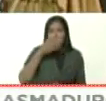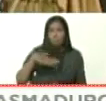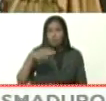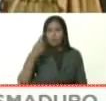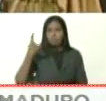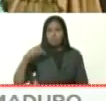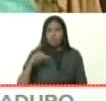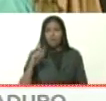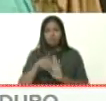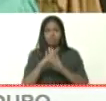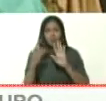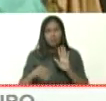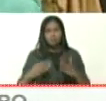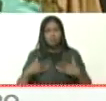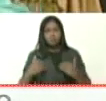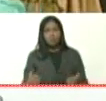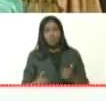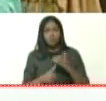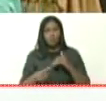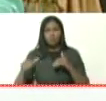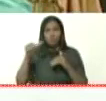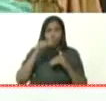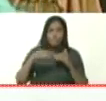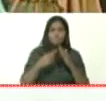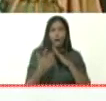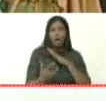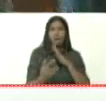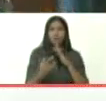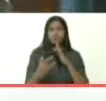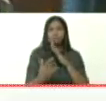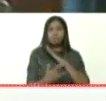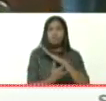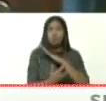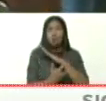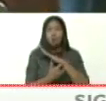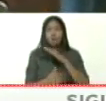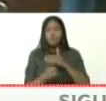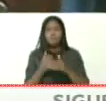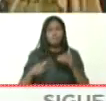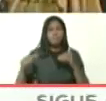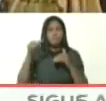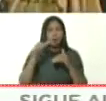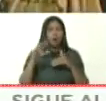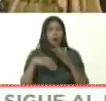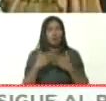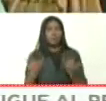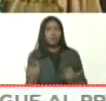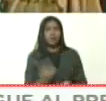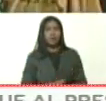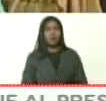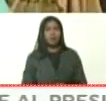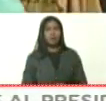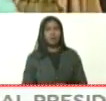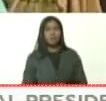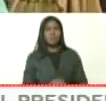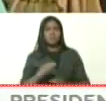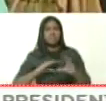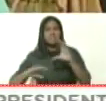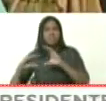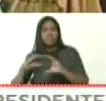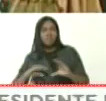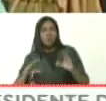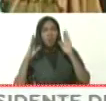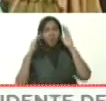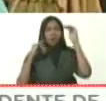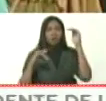a la salud de alta calidad, de alta tecnología, con el mayor nivel de dedicación científico, de